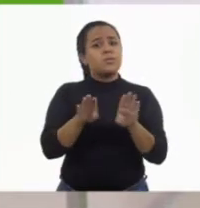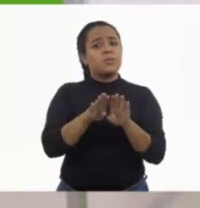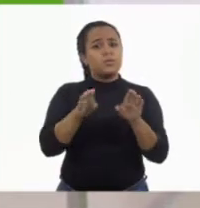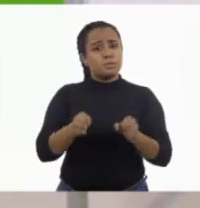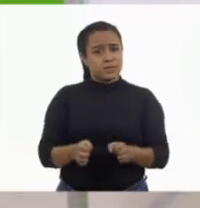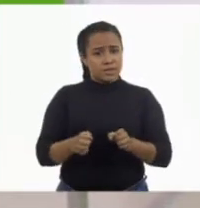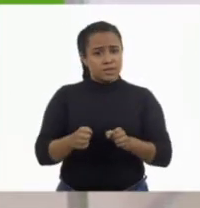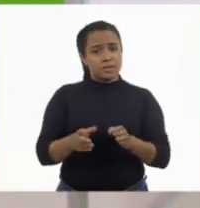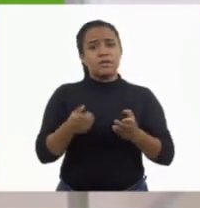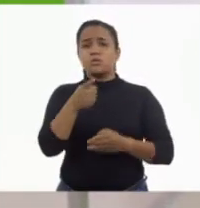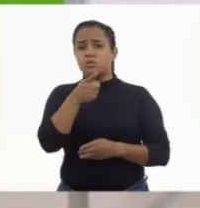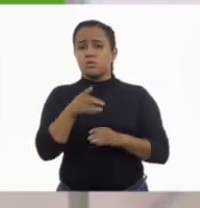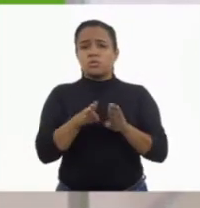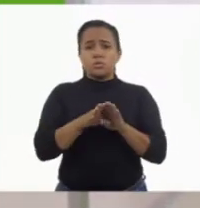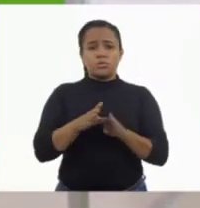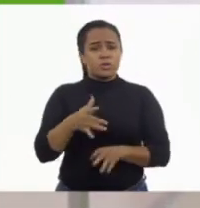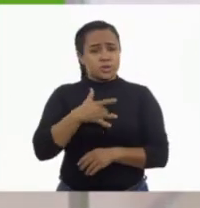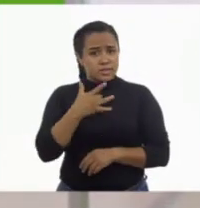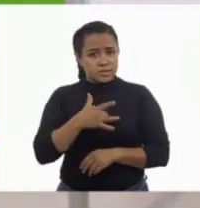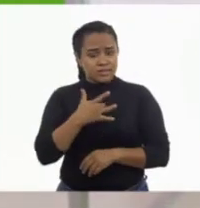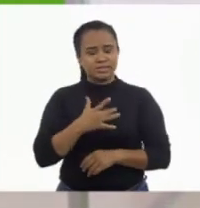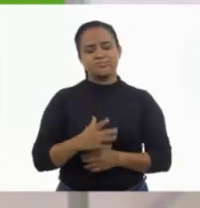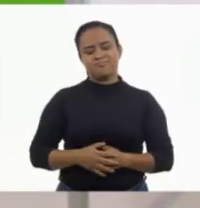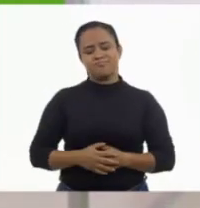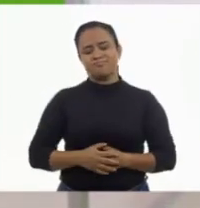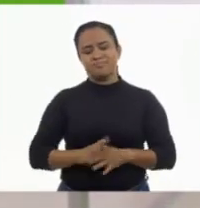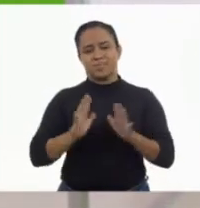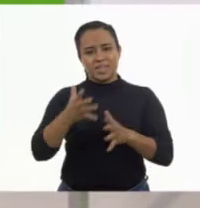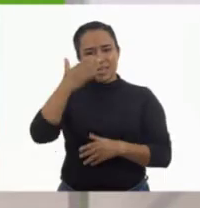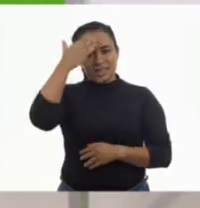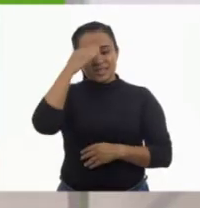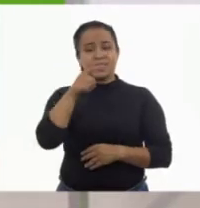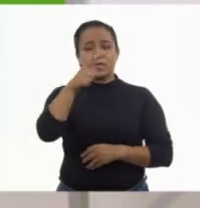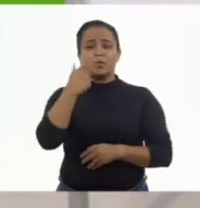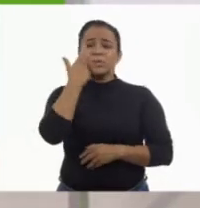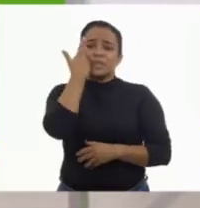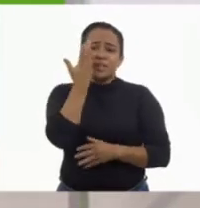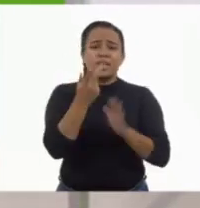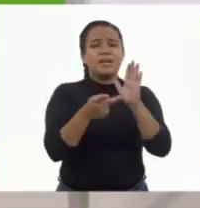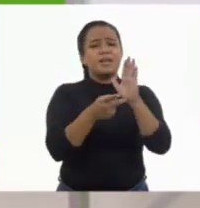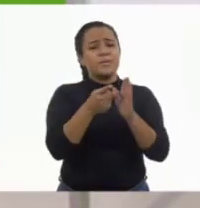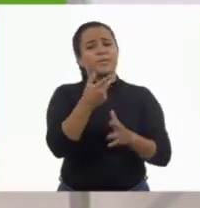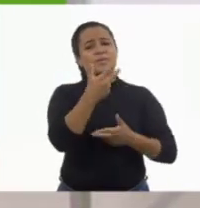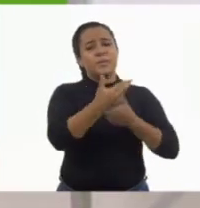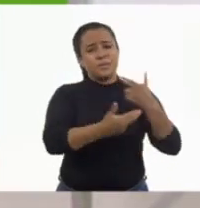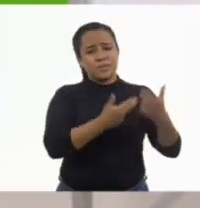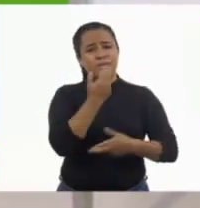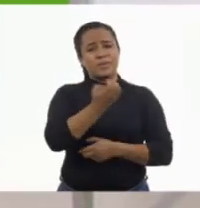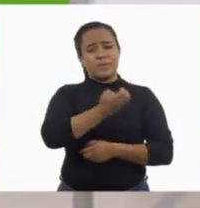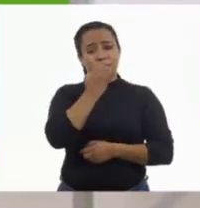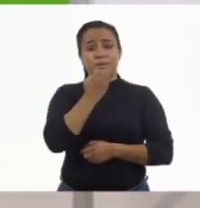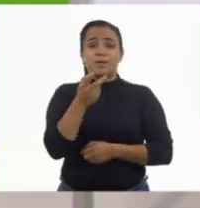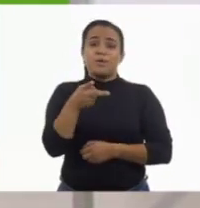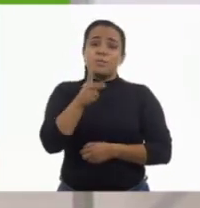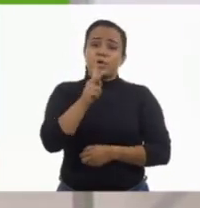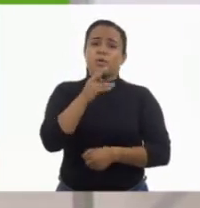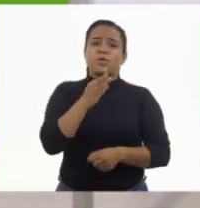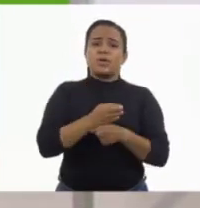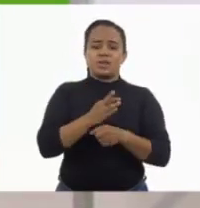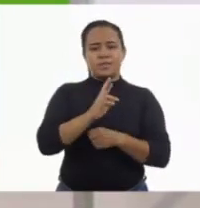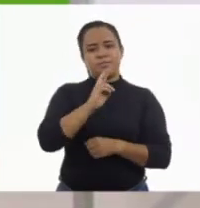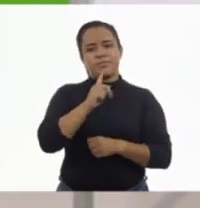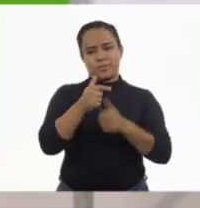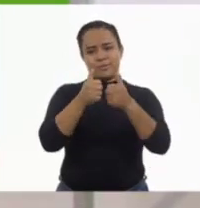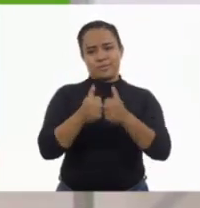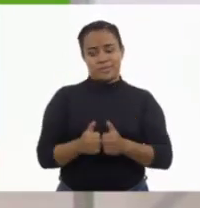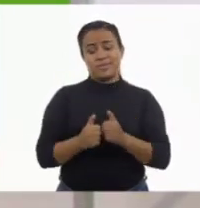estado? ¿Cómo se sienten? Ya sé, ya tienen muchas ganas de volver a la escuela, pero por ahora lo mejor es permanecer